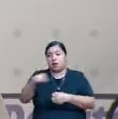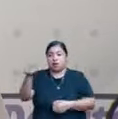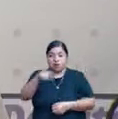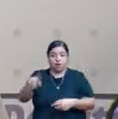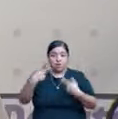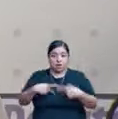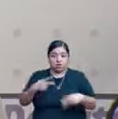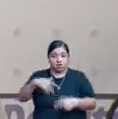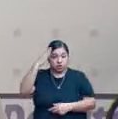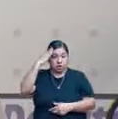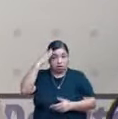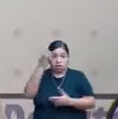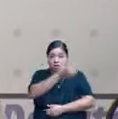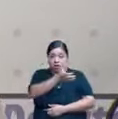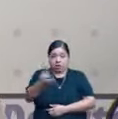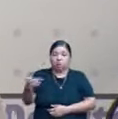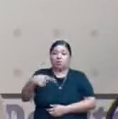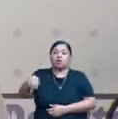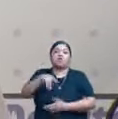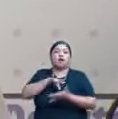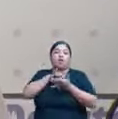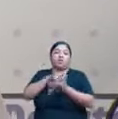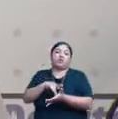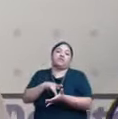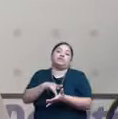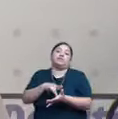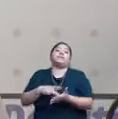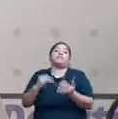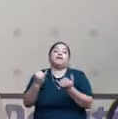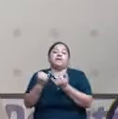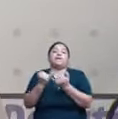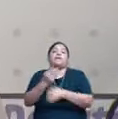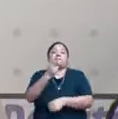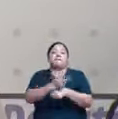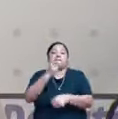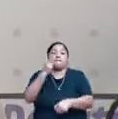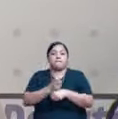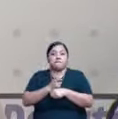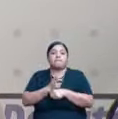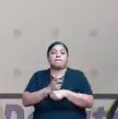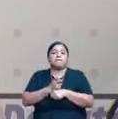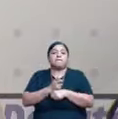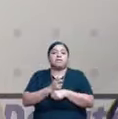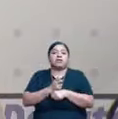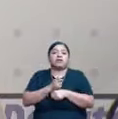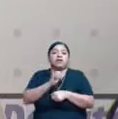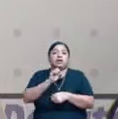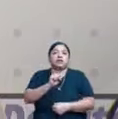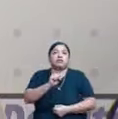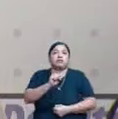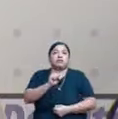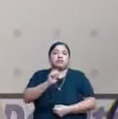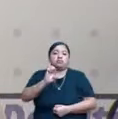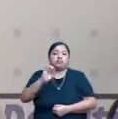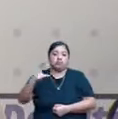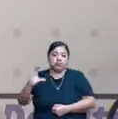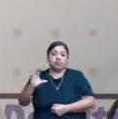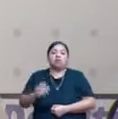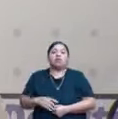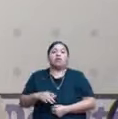ejidatarios, productores y campesinos de nuestro estado. Y también invitar a través de la Secretaría de Economía, y posteriormente